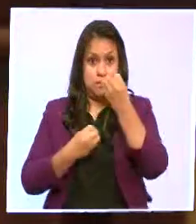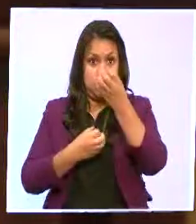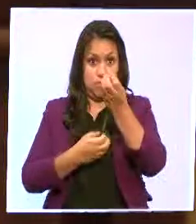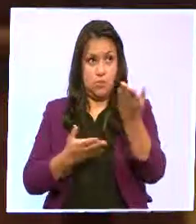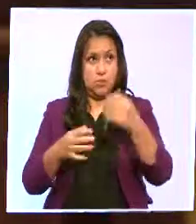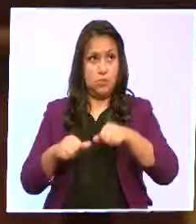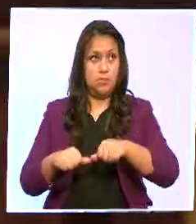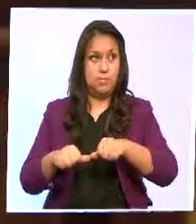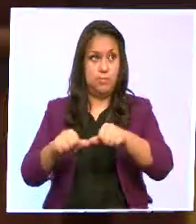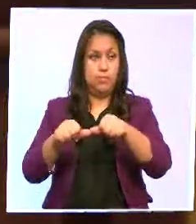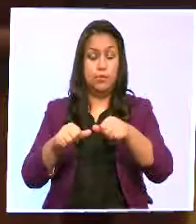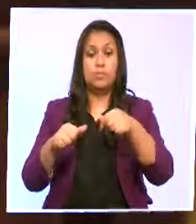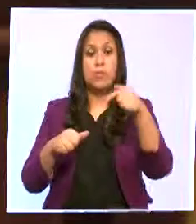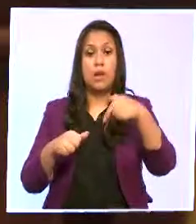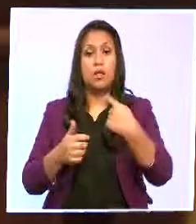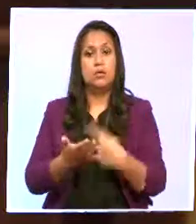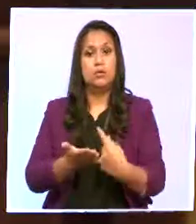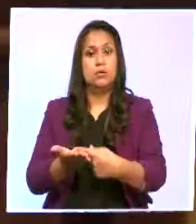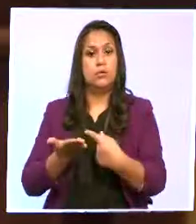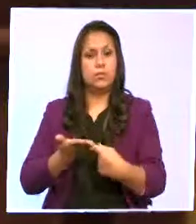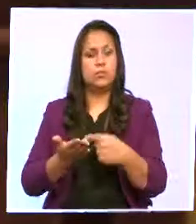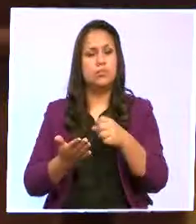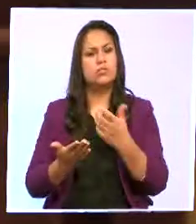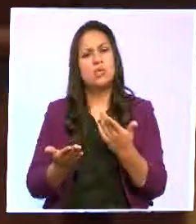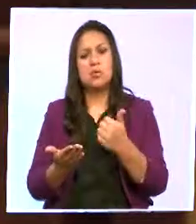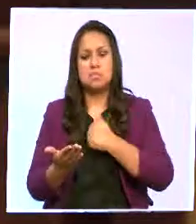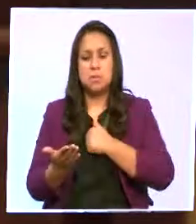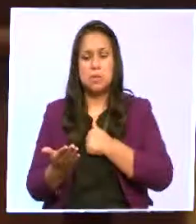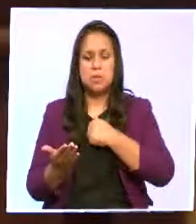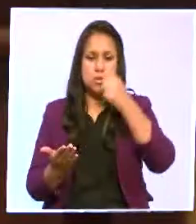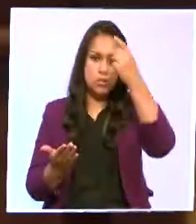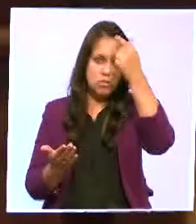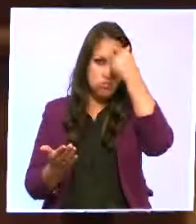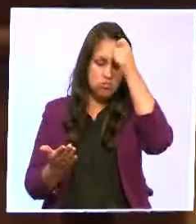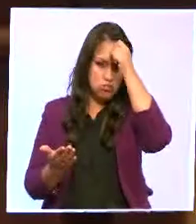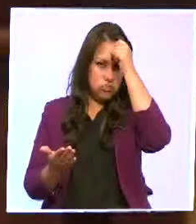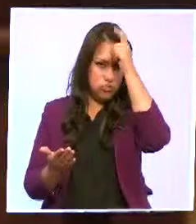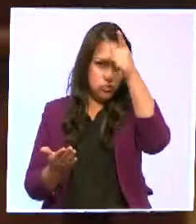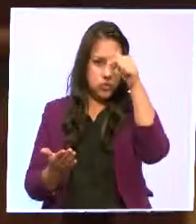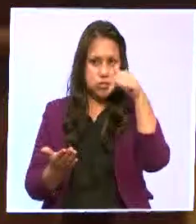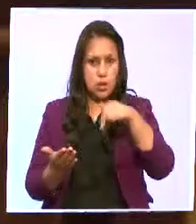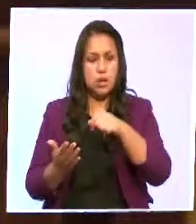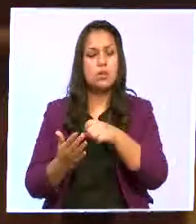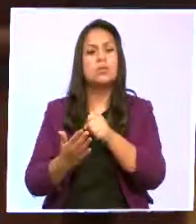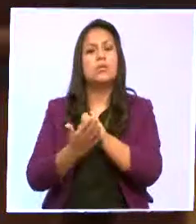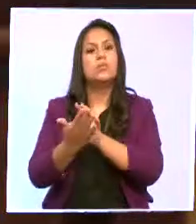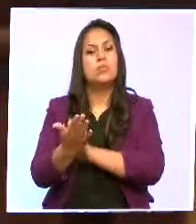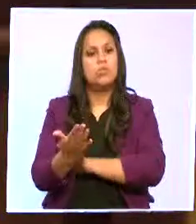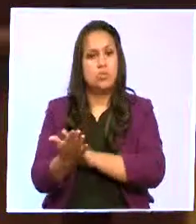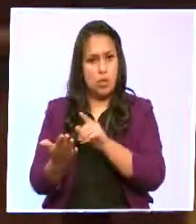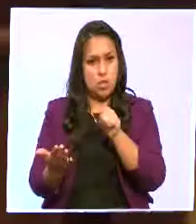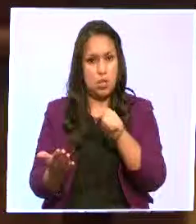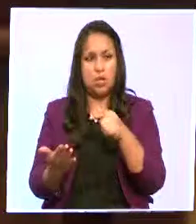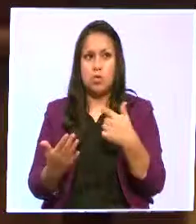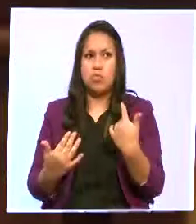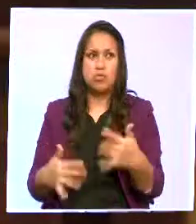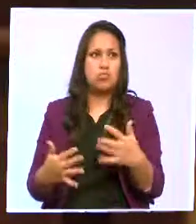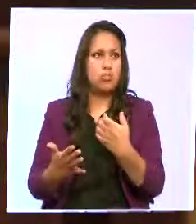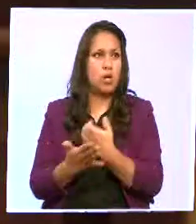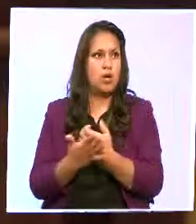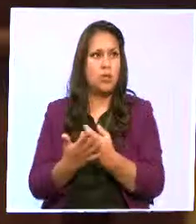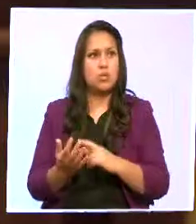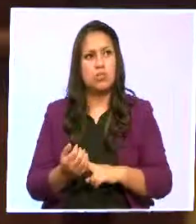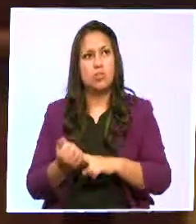en este debate tan importante que tiene que ver con la propiedad intelectual con los conocimientos con esto que llamábamos que es de esta economía infinita de los